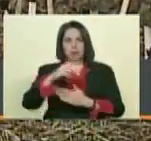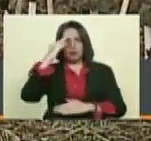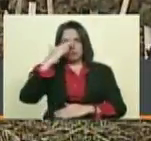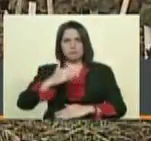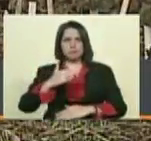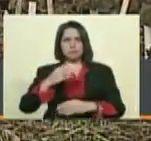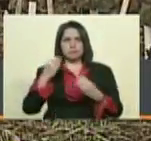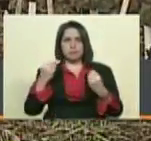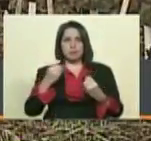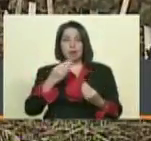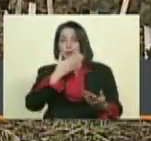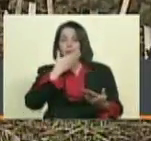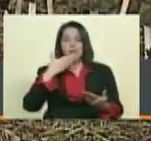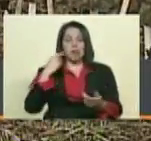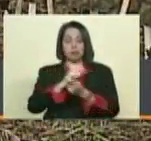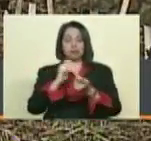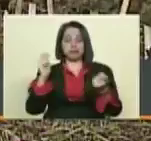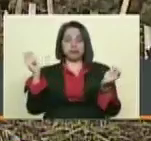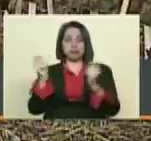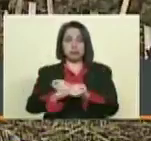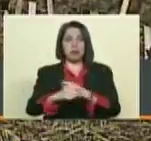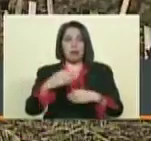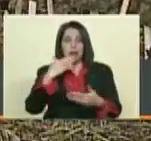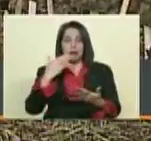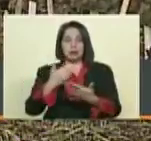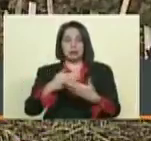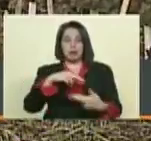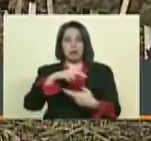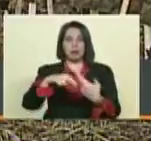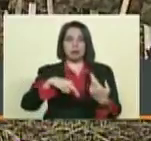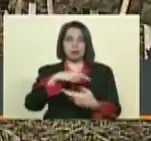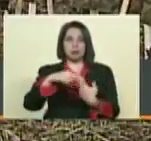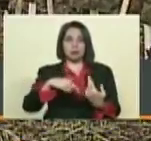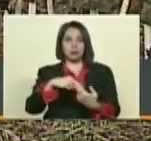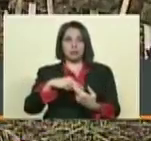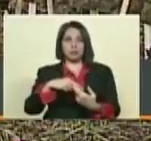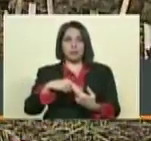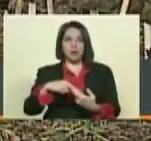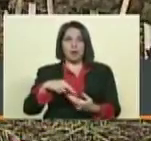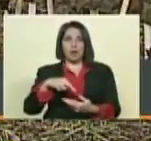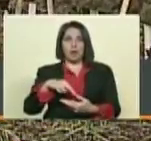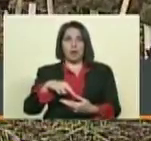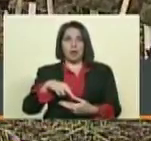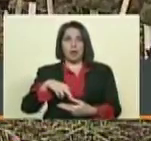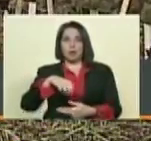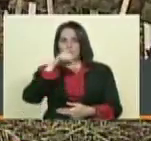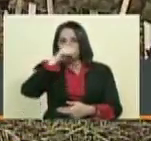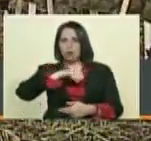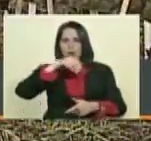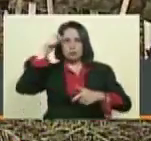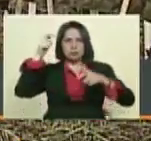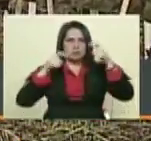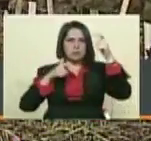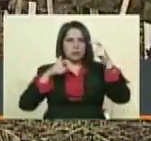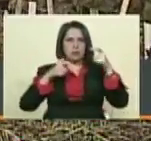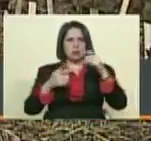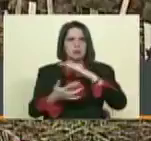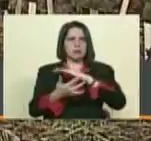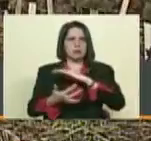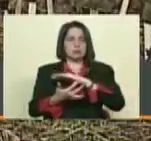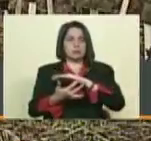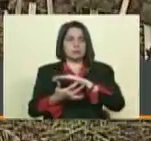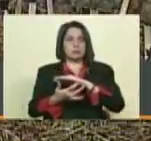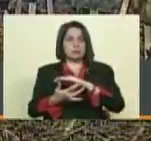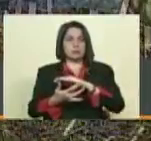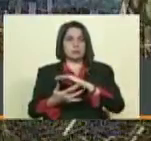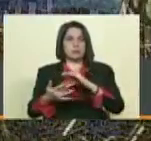mejorado gracias a nuestra revolución y gracias a nuestro comandante supremo que tecnificó todas